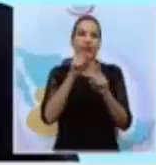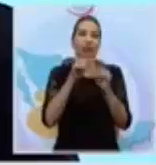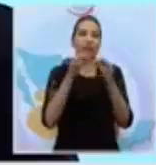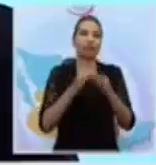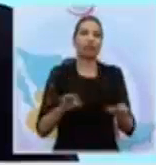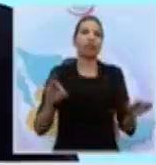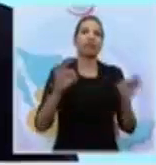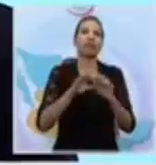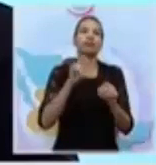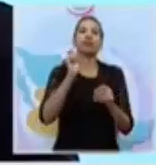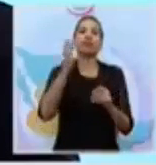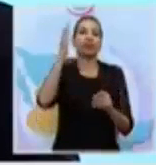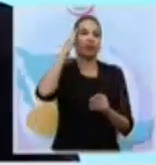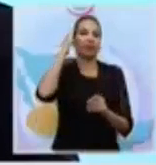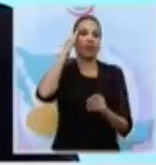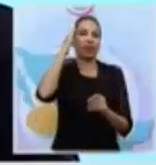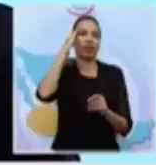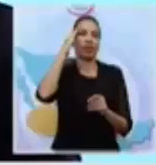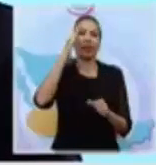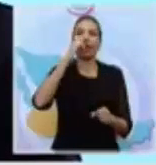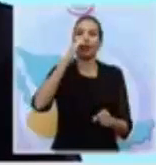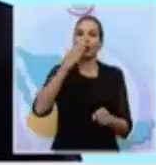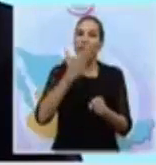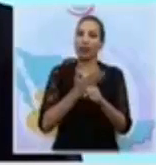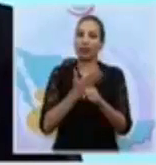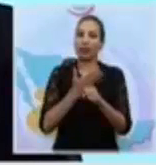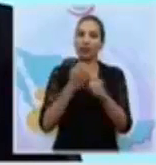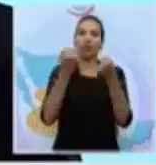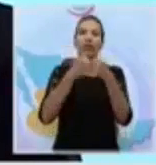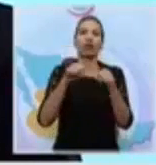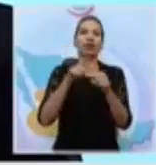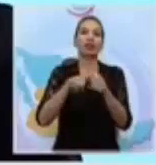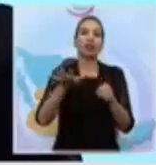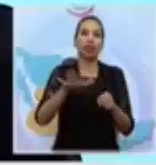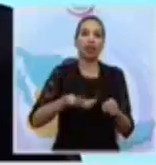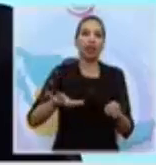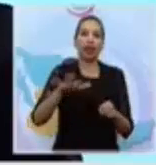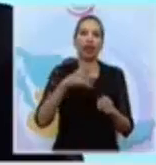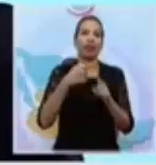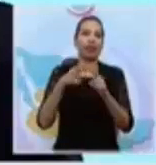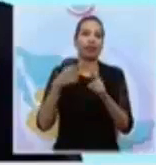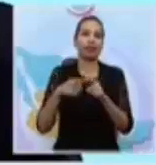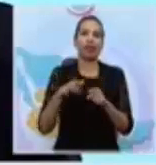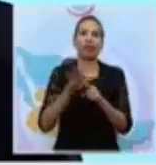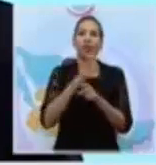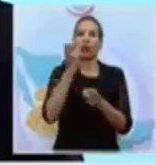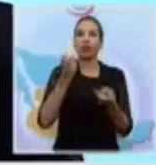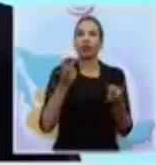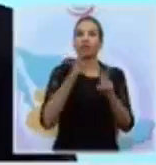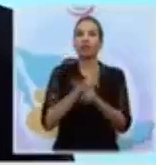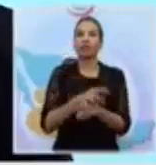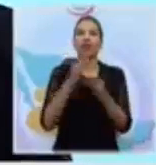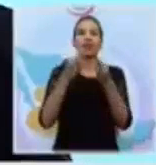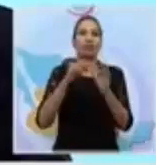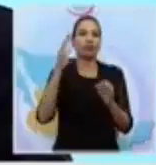en ellos el principio de responsabilidad social del Estado, el opuesto del principio de